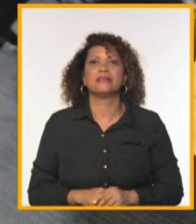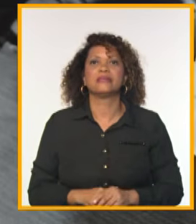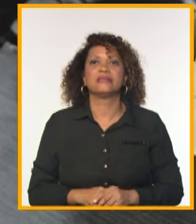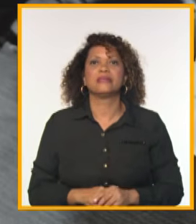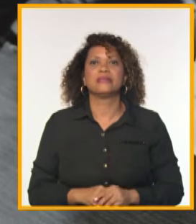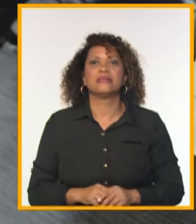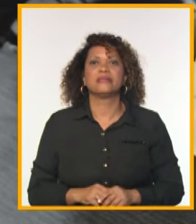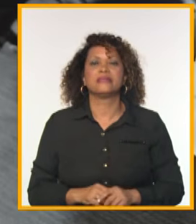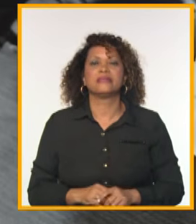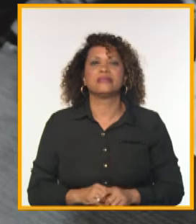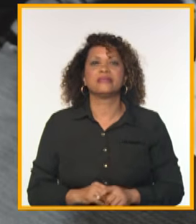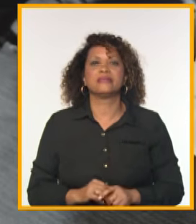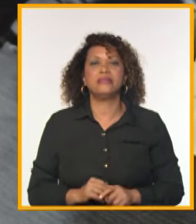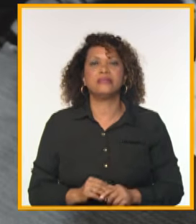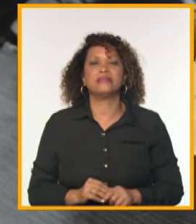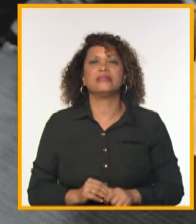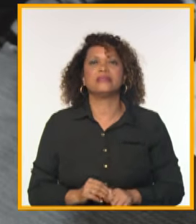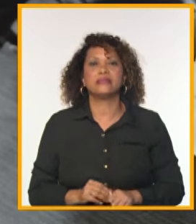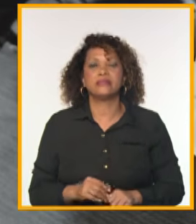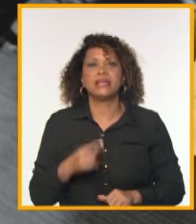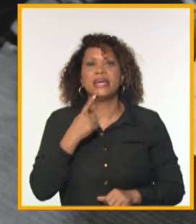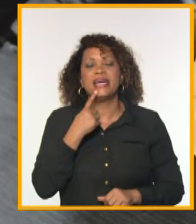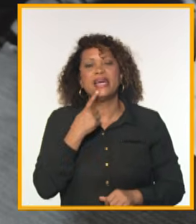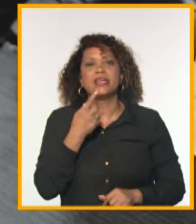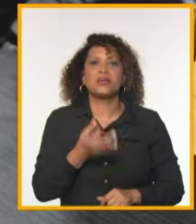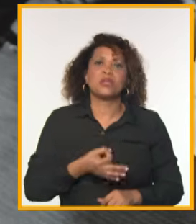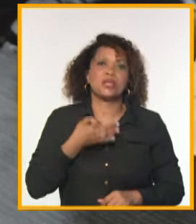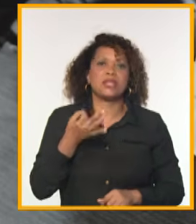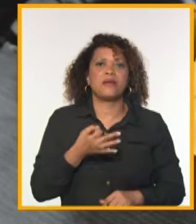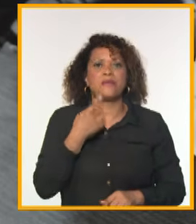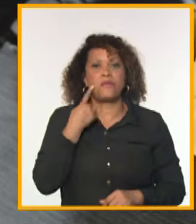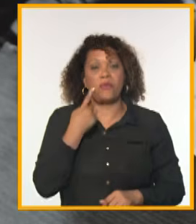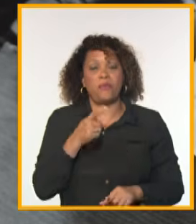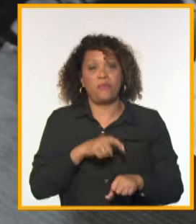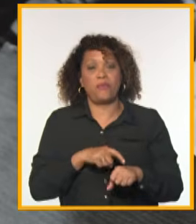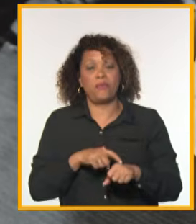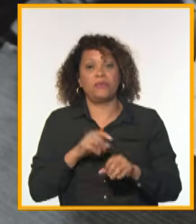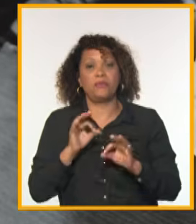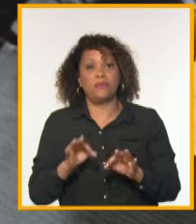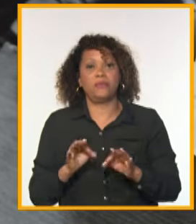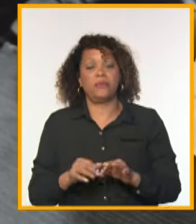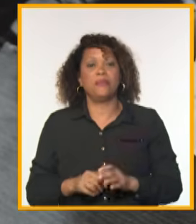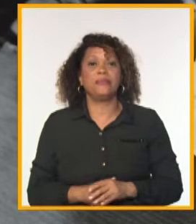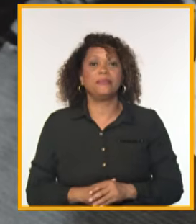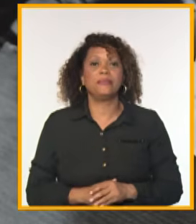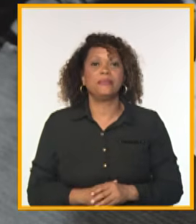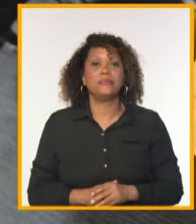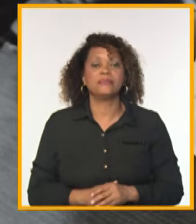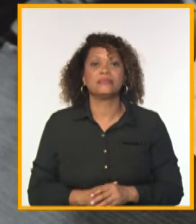ahí. Y bueno, en ese momento